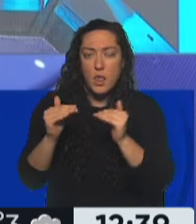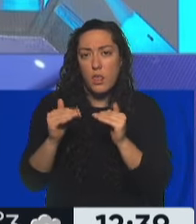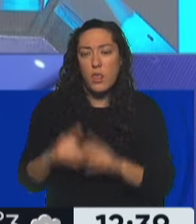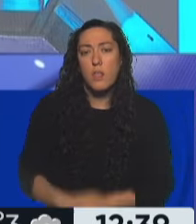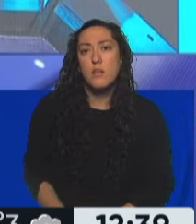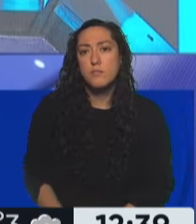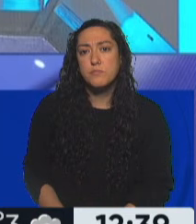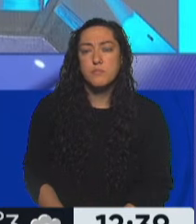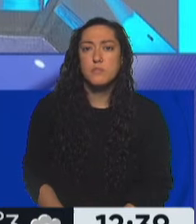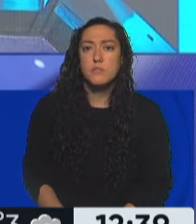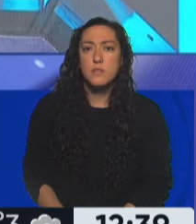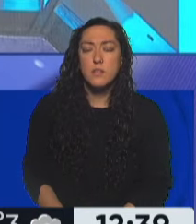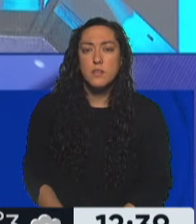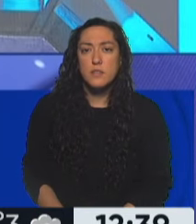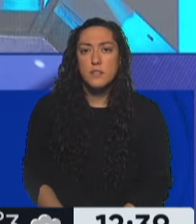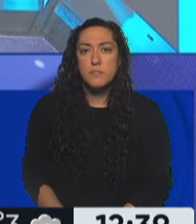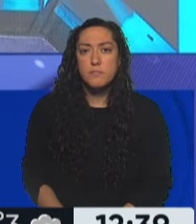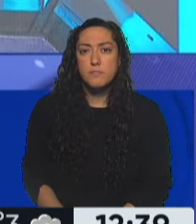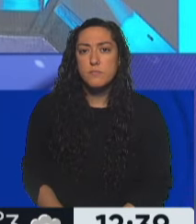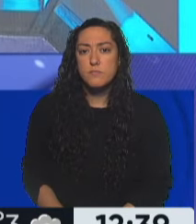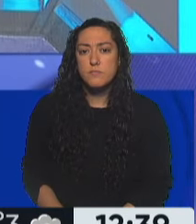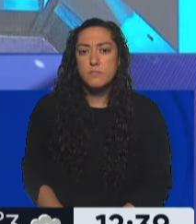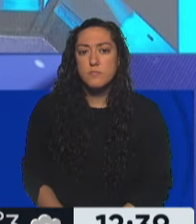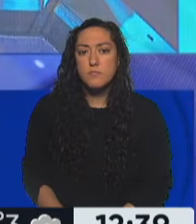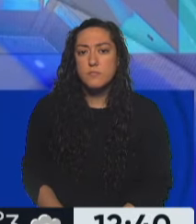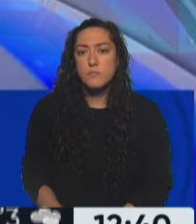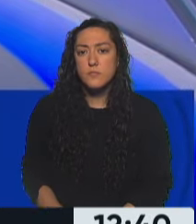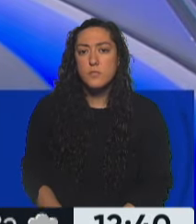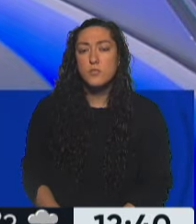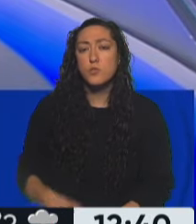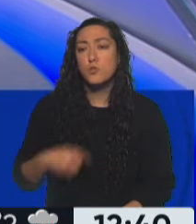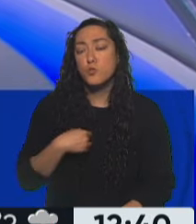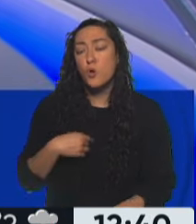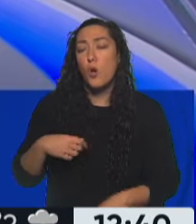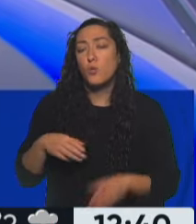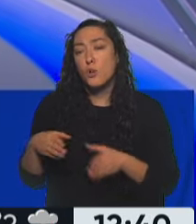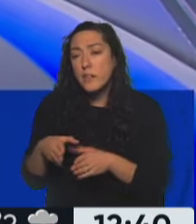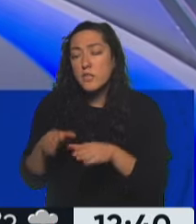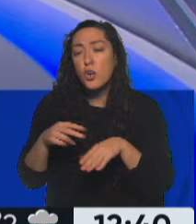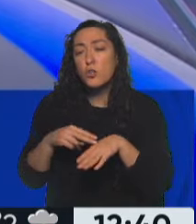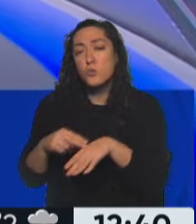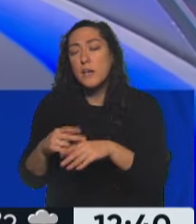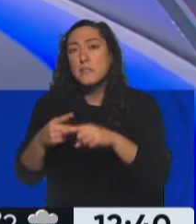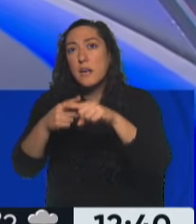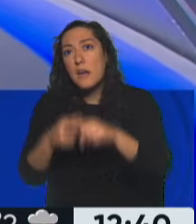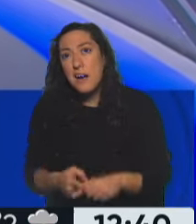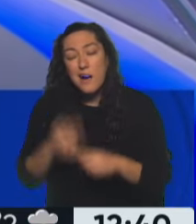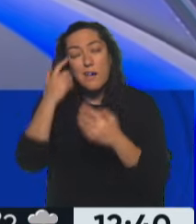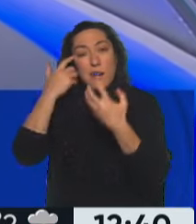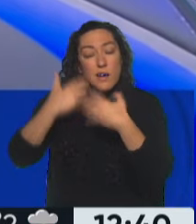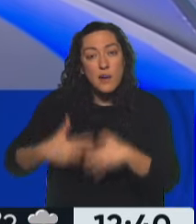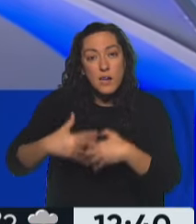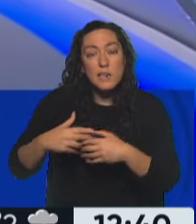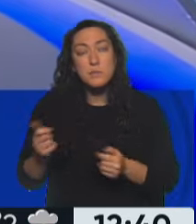paridad. Pero sí, tiene que ver con esa, como digo, sugerencia, orientación o cálculo, reflexión, especulación del gobierno